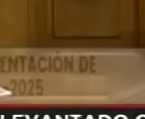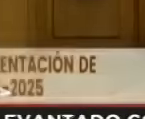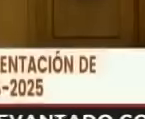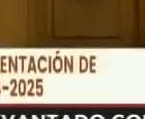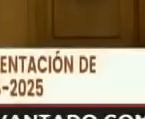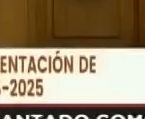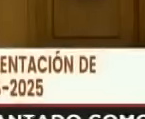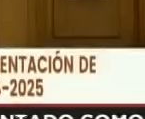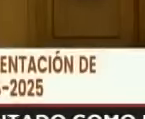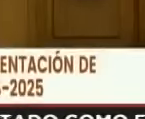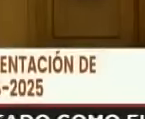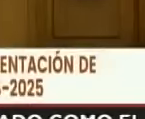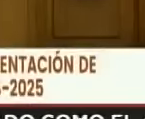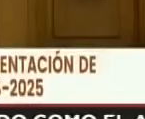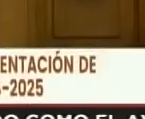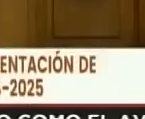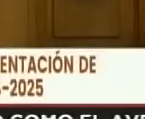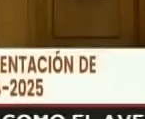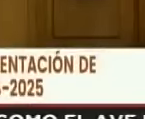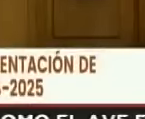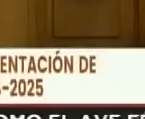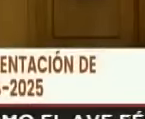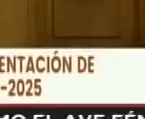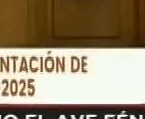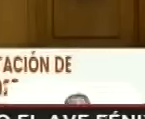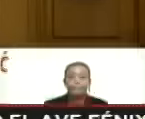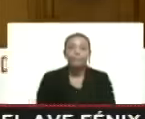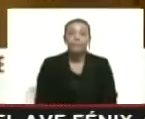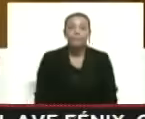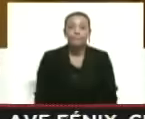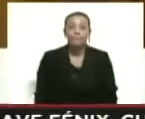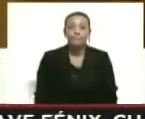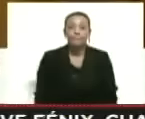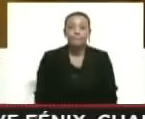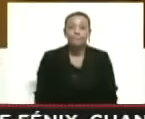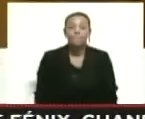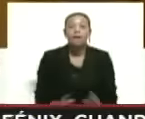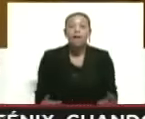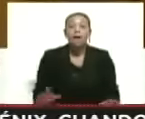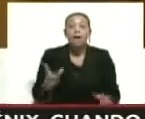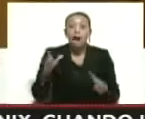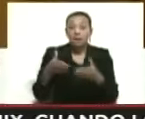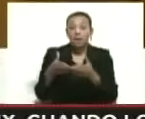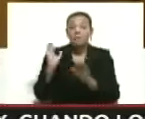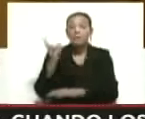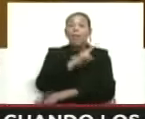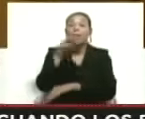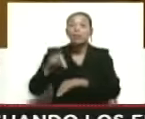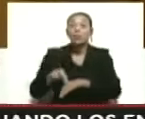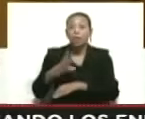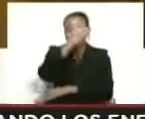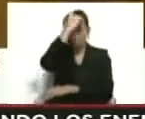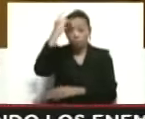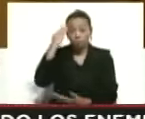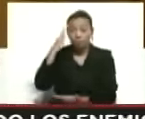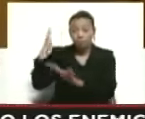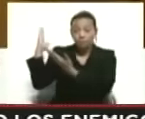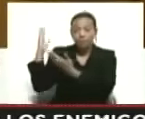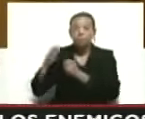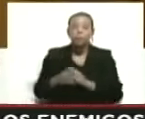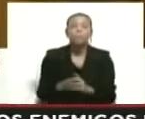quiero hacer una propuesta en nombre del Bloque de la Patria. Nos ha tocado aquí en los últimos años hacerla y hoy nos llena